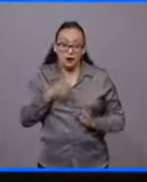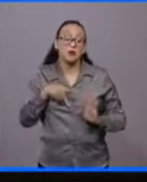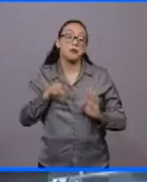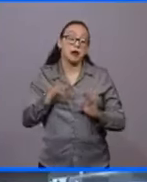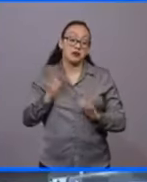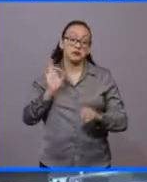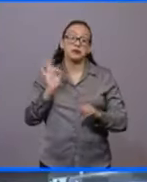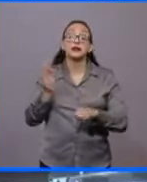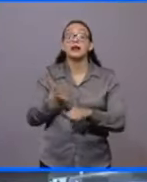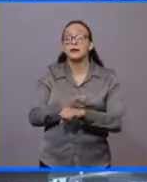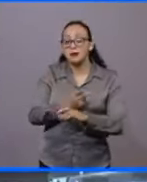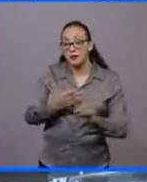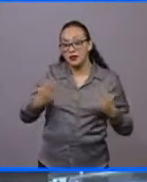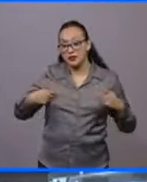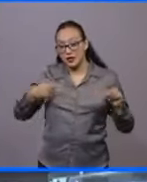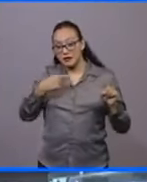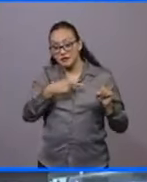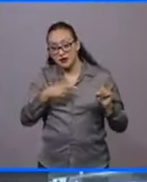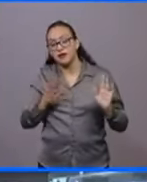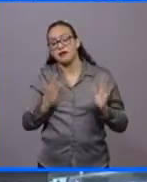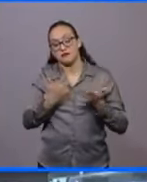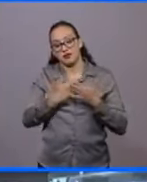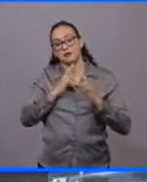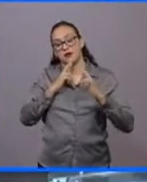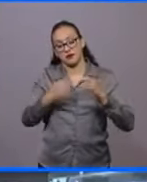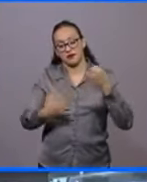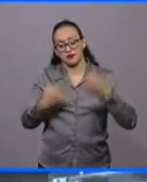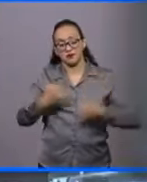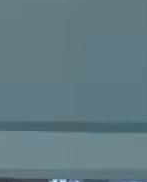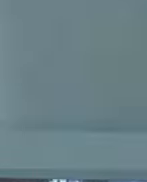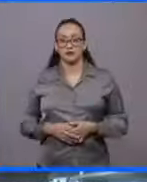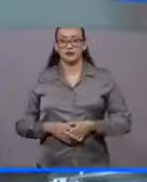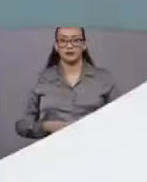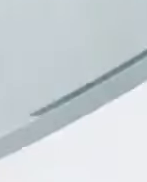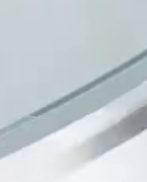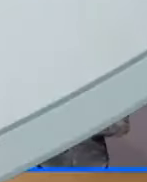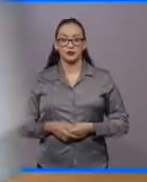añade, reparable en sentencia definitiva.